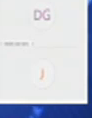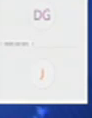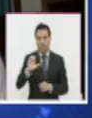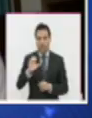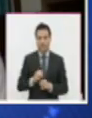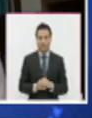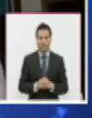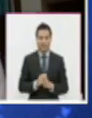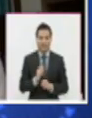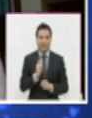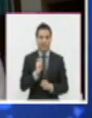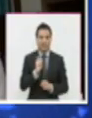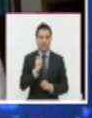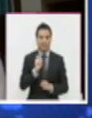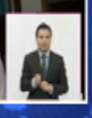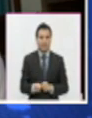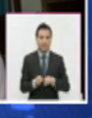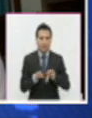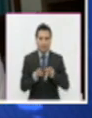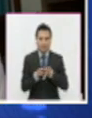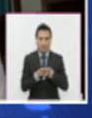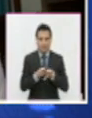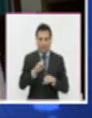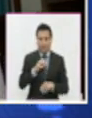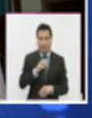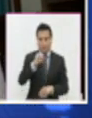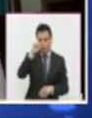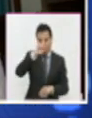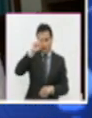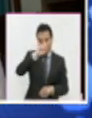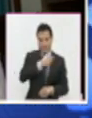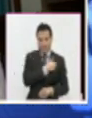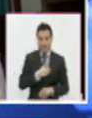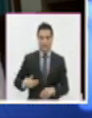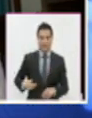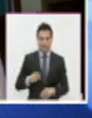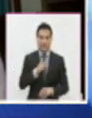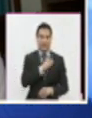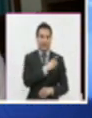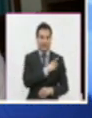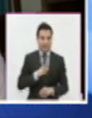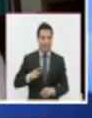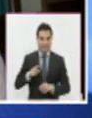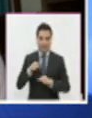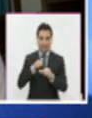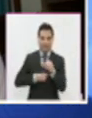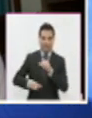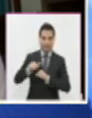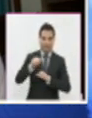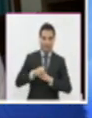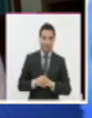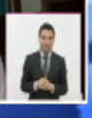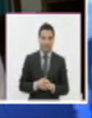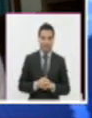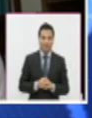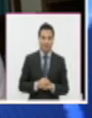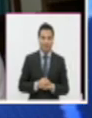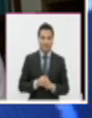definió Giovanni Sartori, y justamente nos quitamos del presidencialismo hegemónico y de un